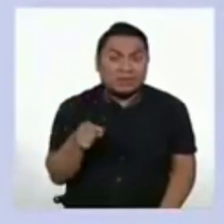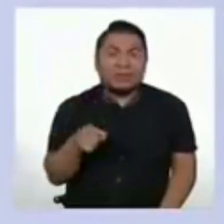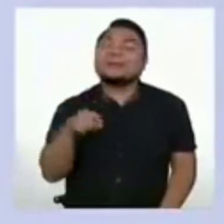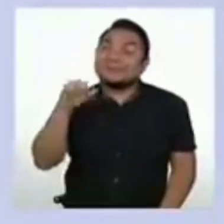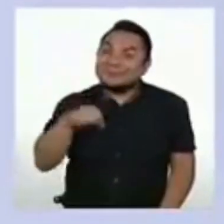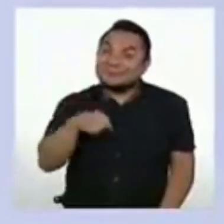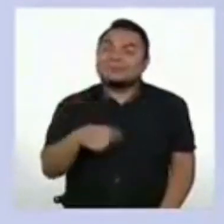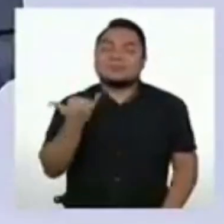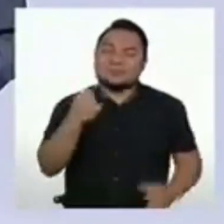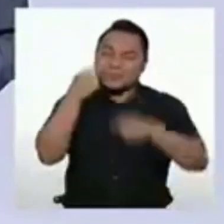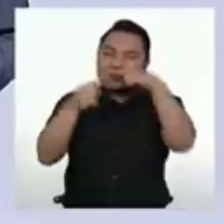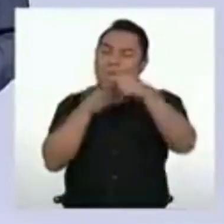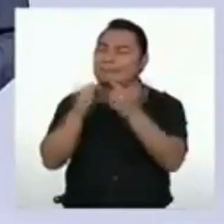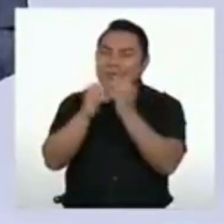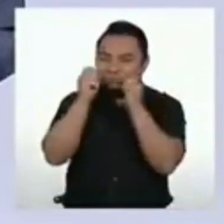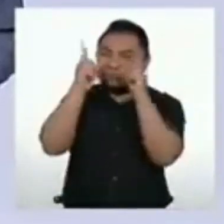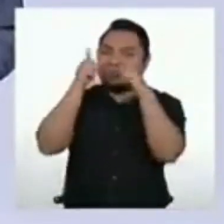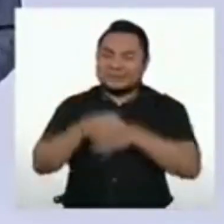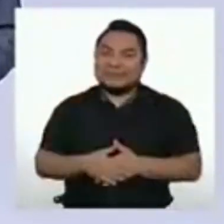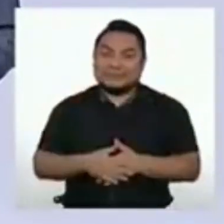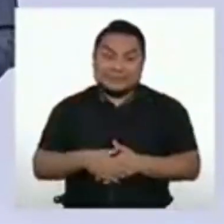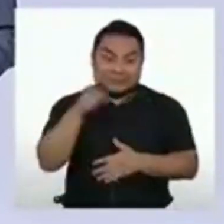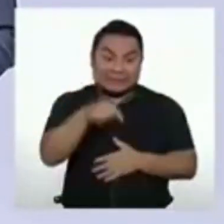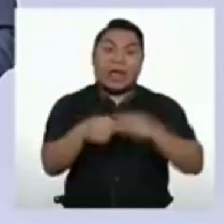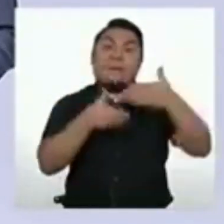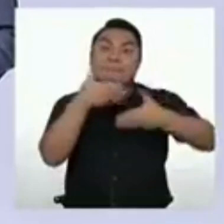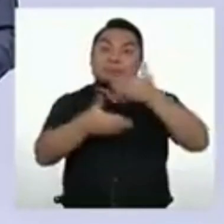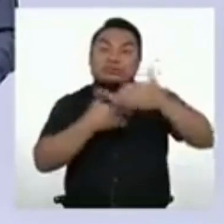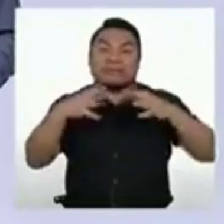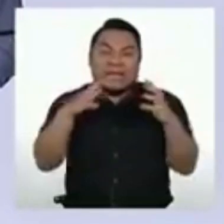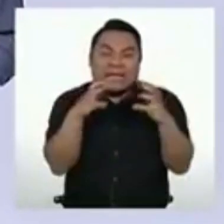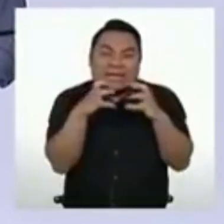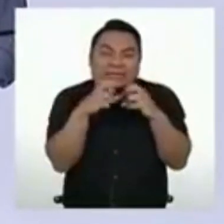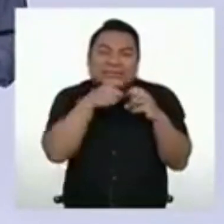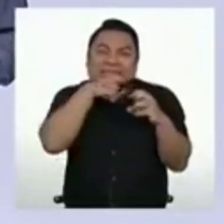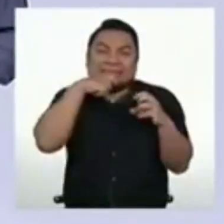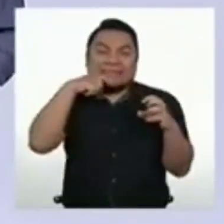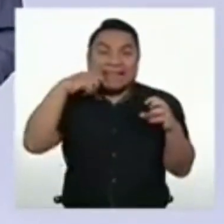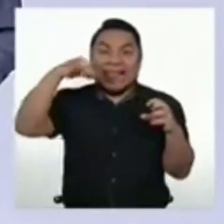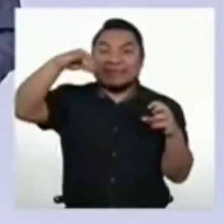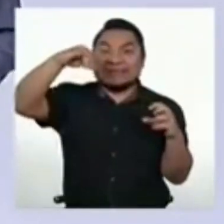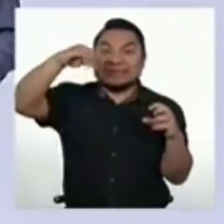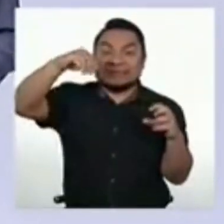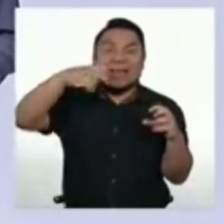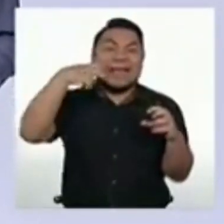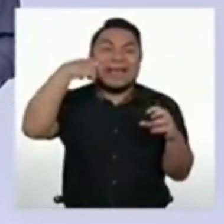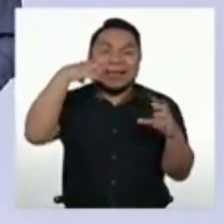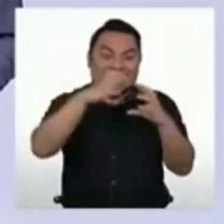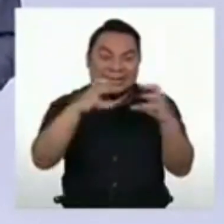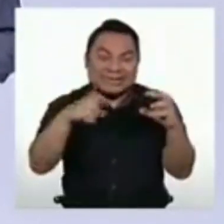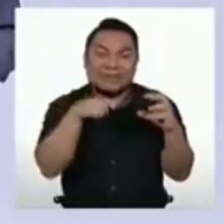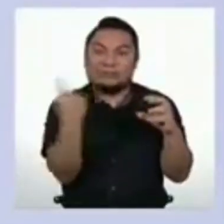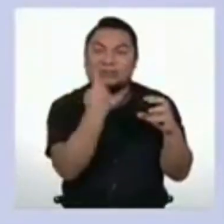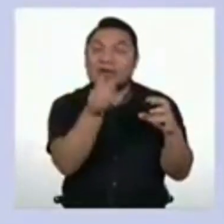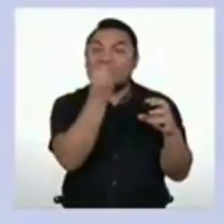cuento algo aún más sorprendente. Este proceso de deshidratación por la presencia de la sal no solo ocurre con los